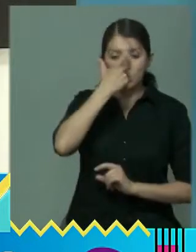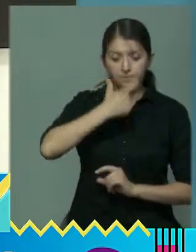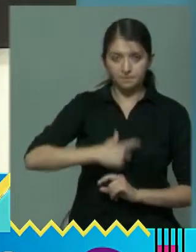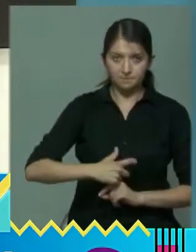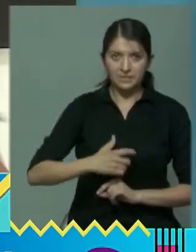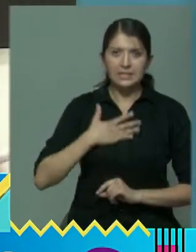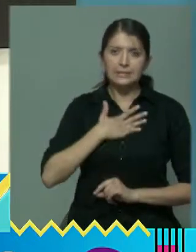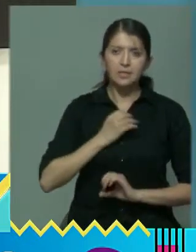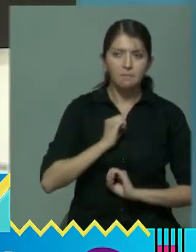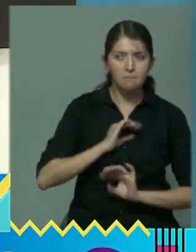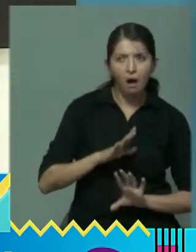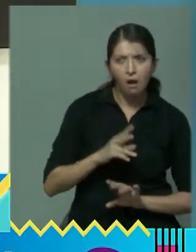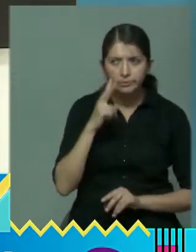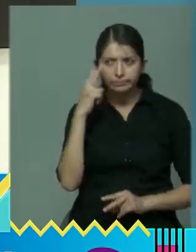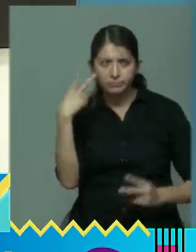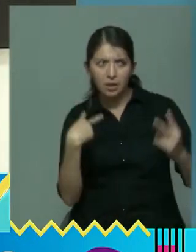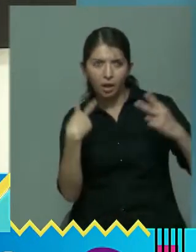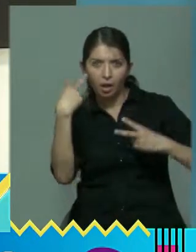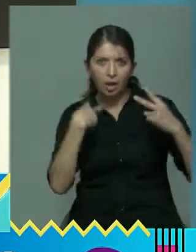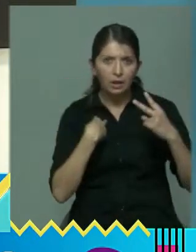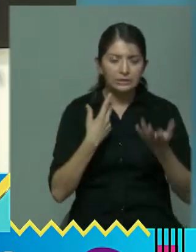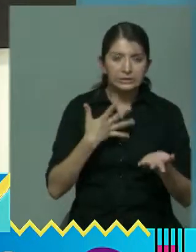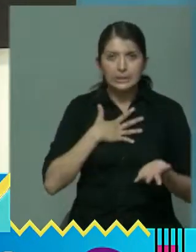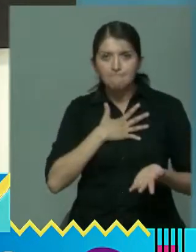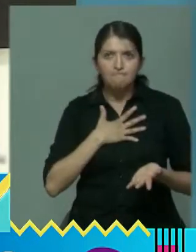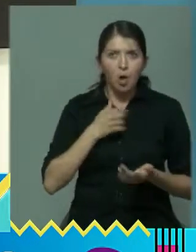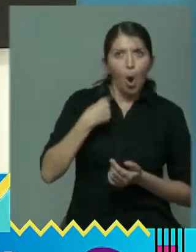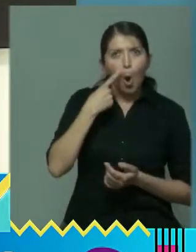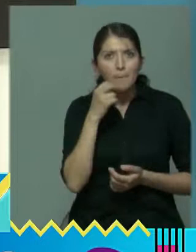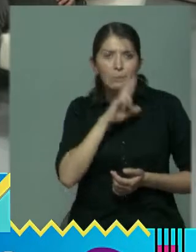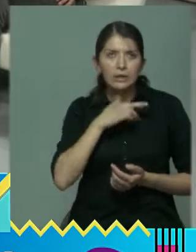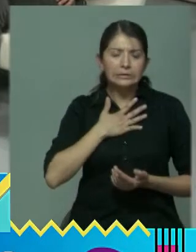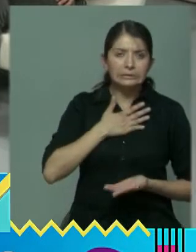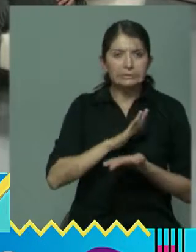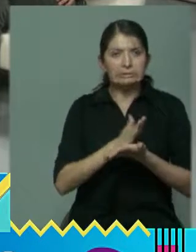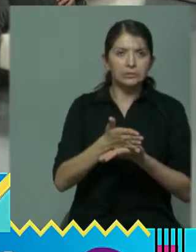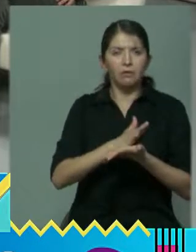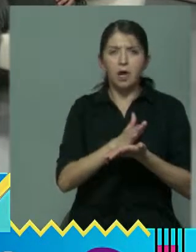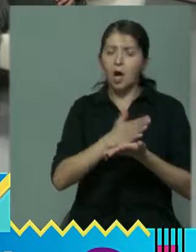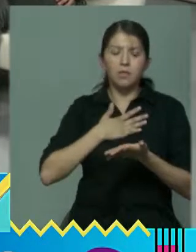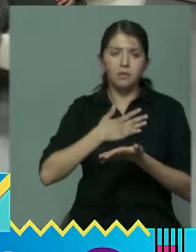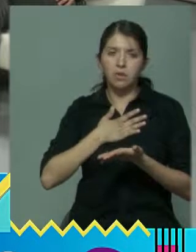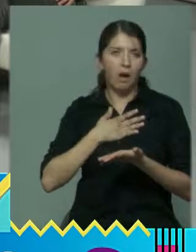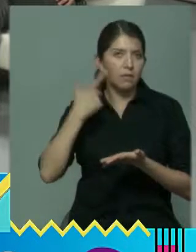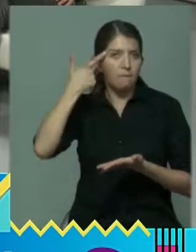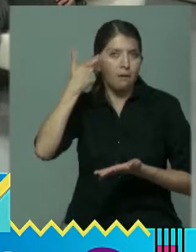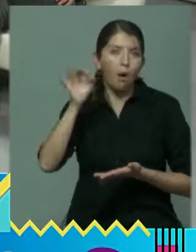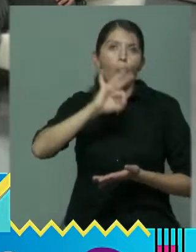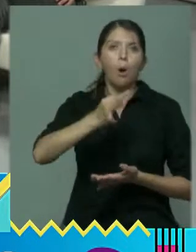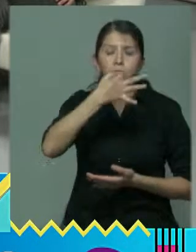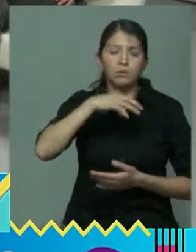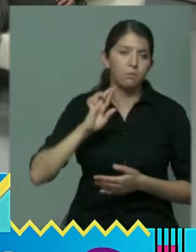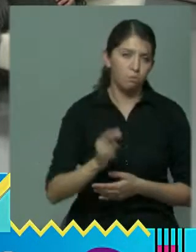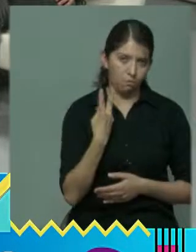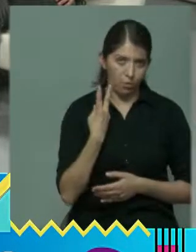de estar tratando su homosexualidad, de aceptarla. Depresión, ya es. Y ya es una, entonces también está lo otro, o sea, así como vemos